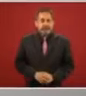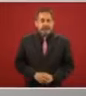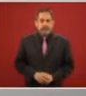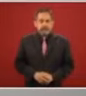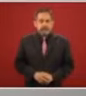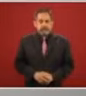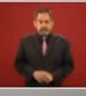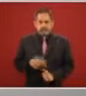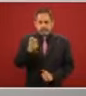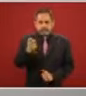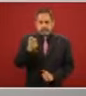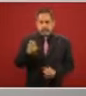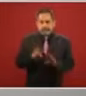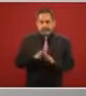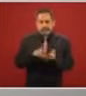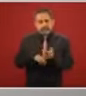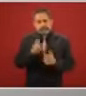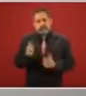Entonces,